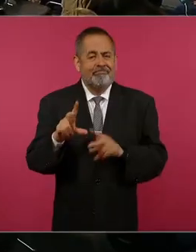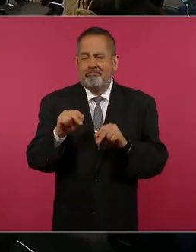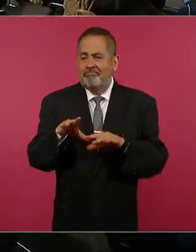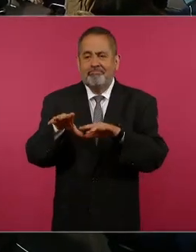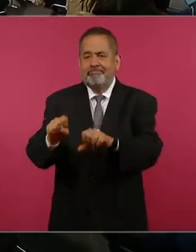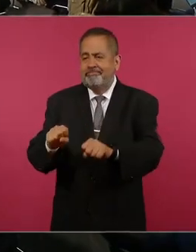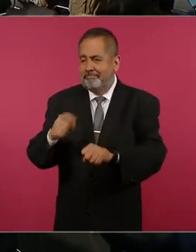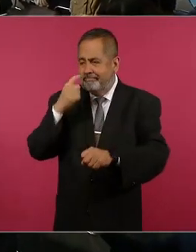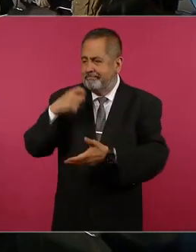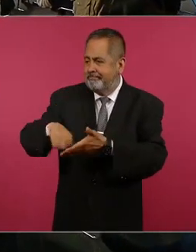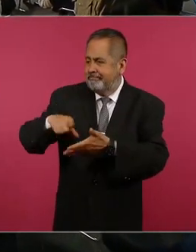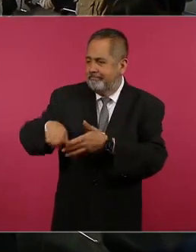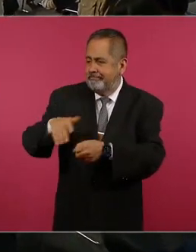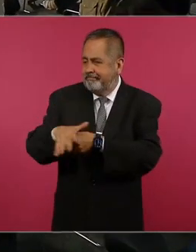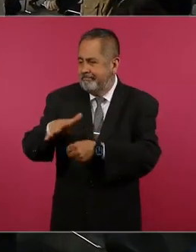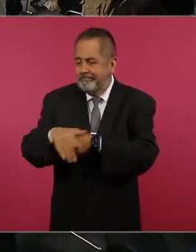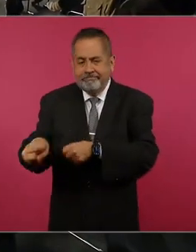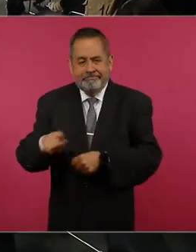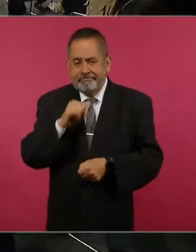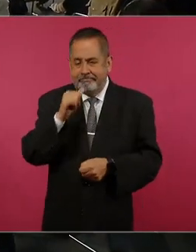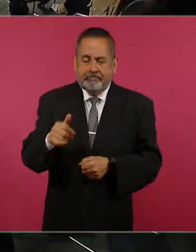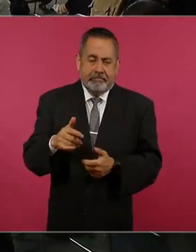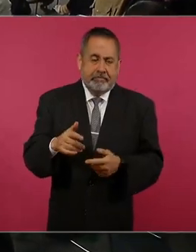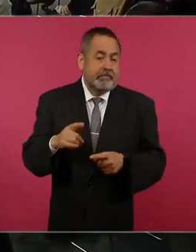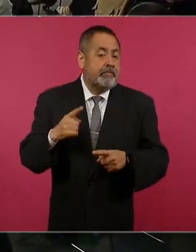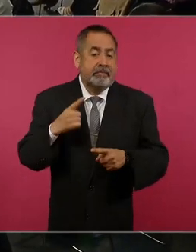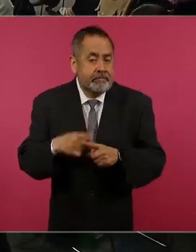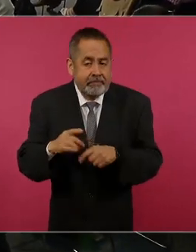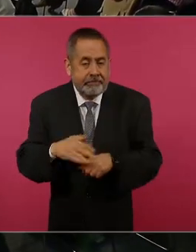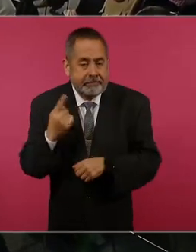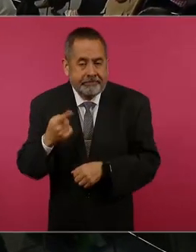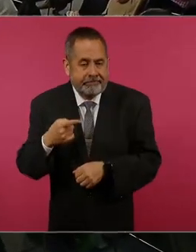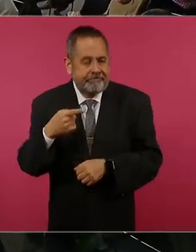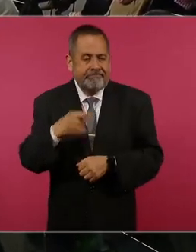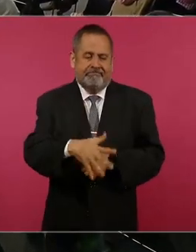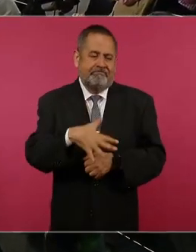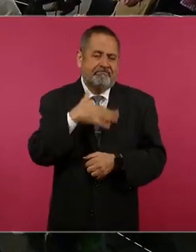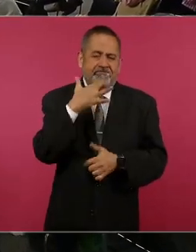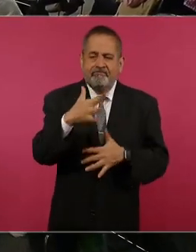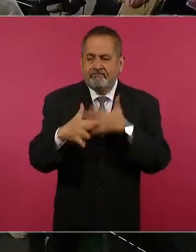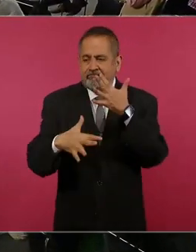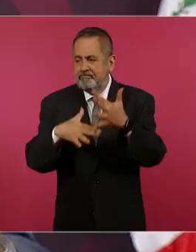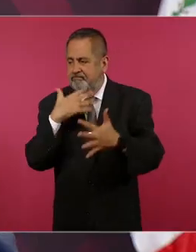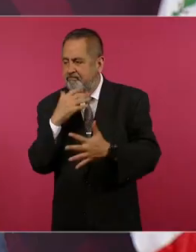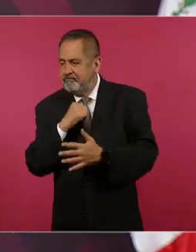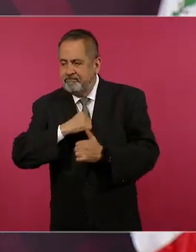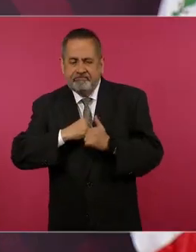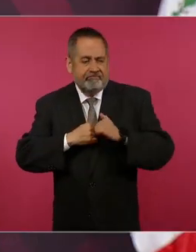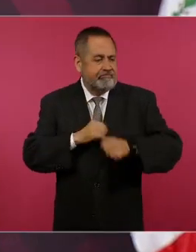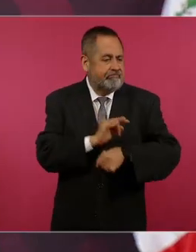por la corrupción que imperaba